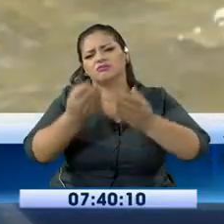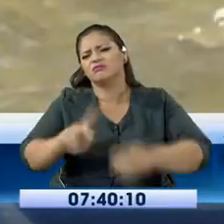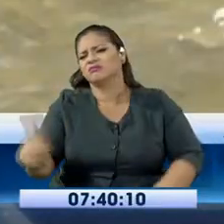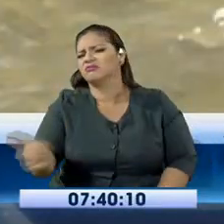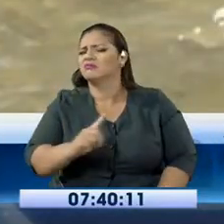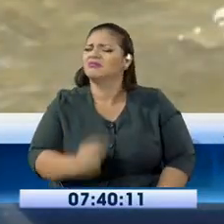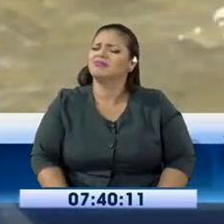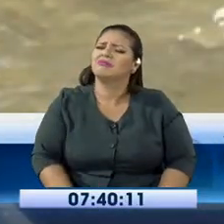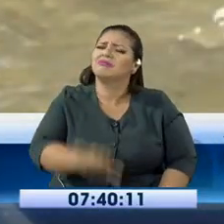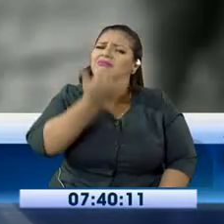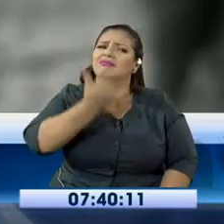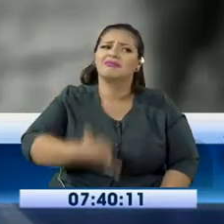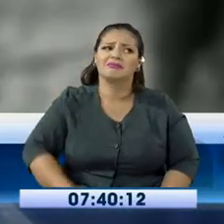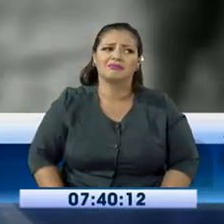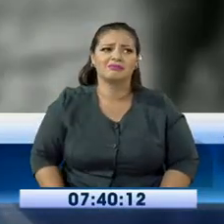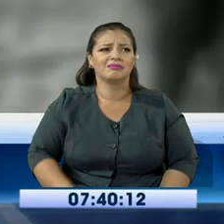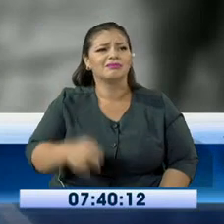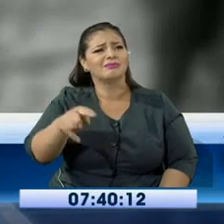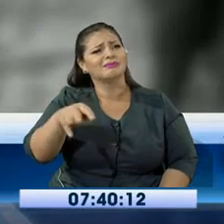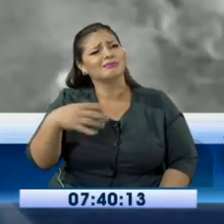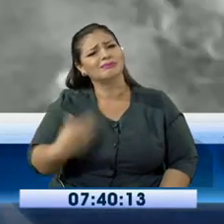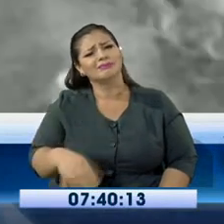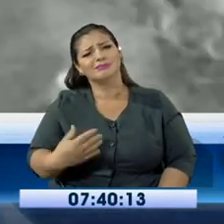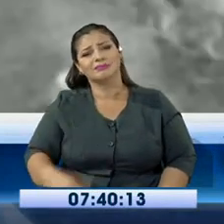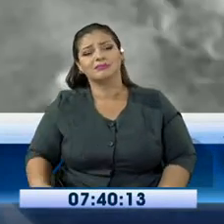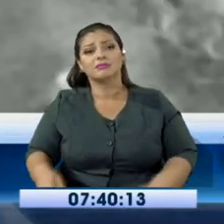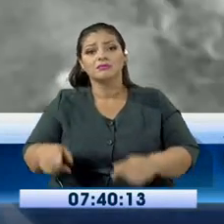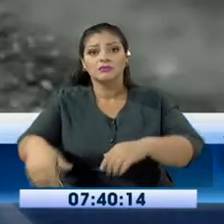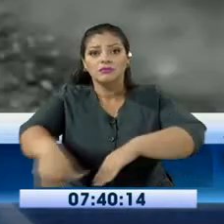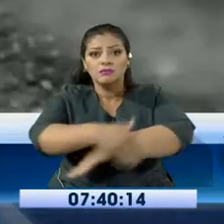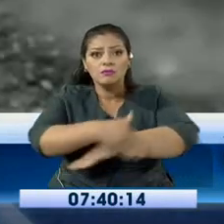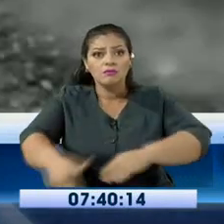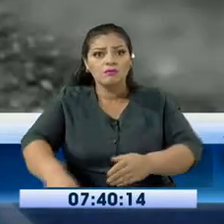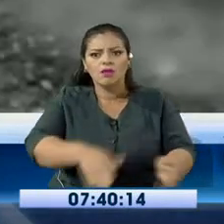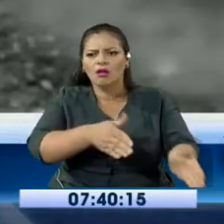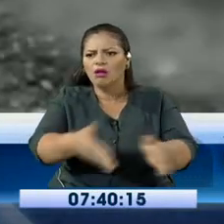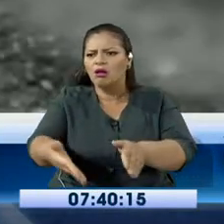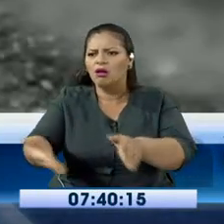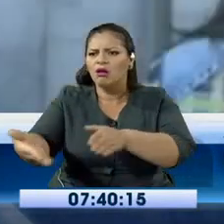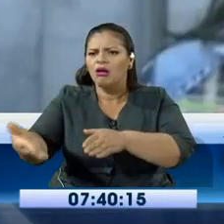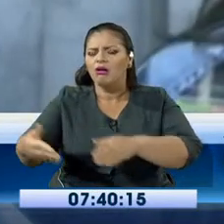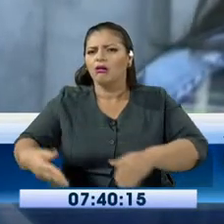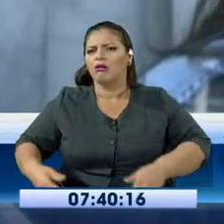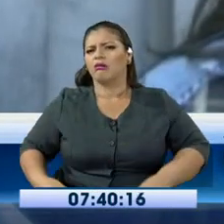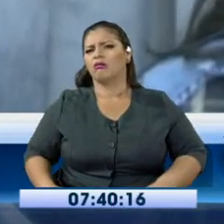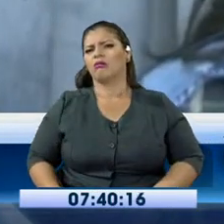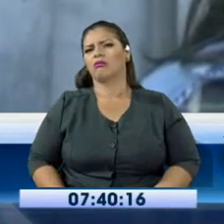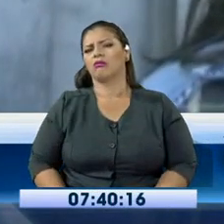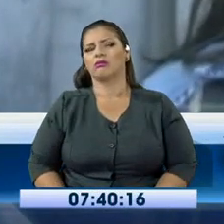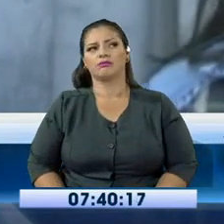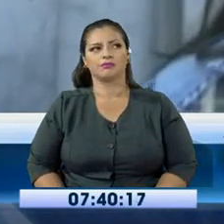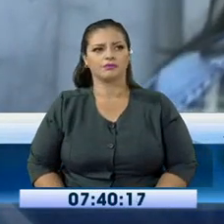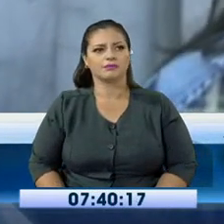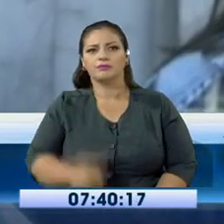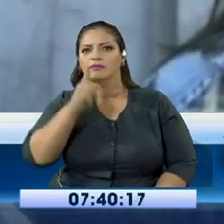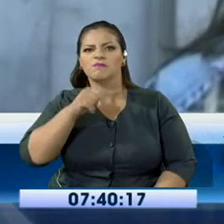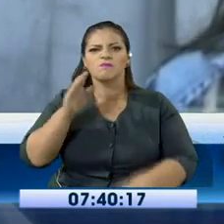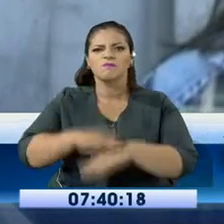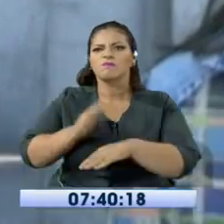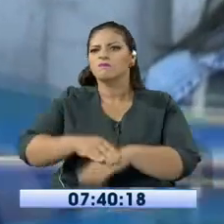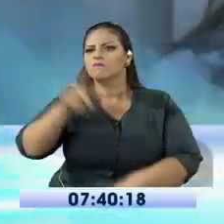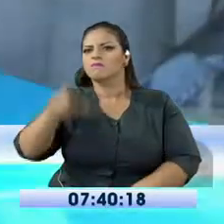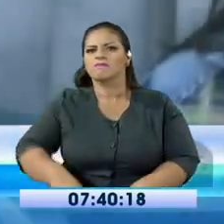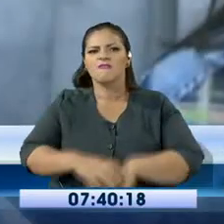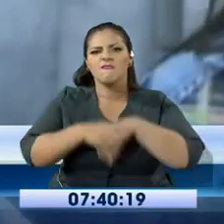calles, pues perros que se encuentran dentro de casas también han sido envenenados. No tenemos un indicio de quiénes pueden ser las personas que